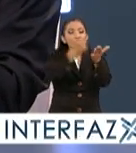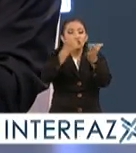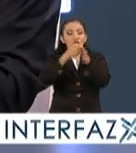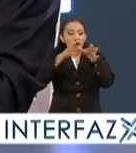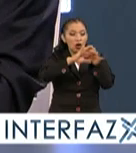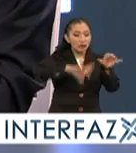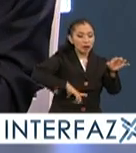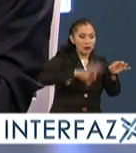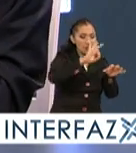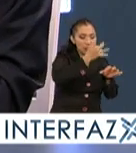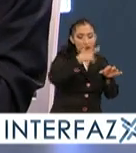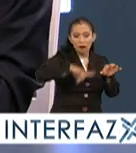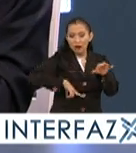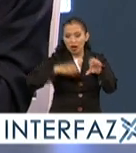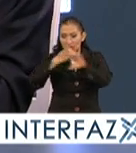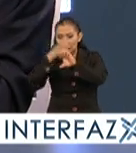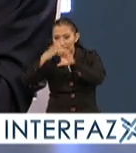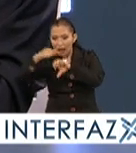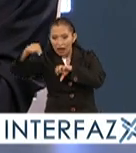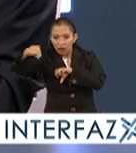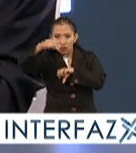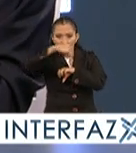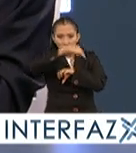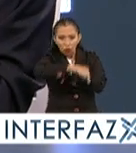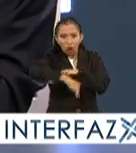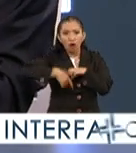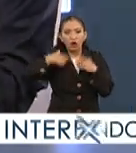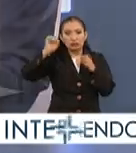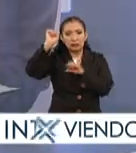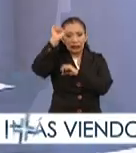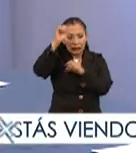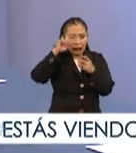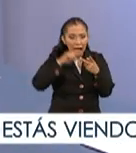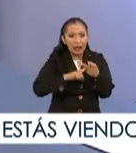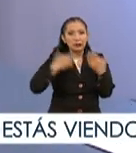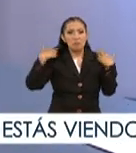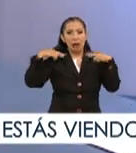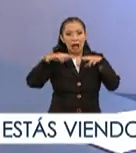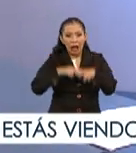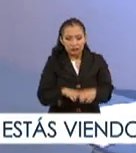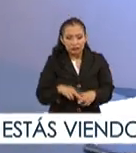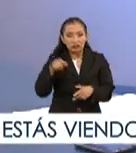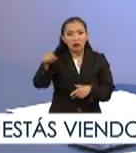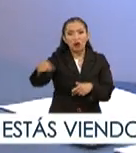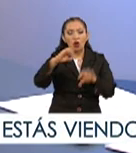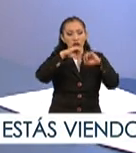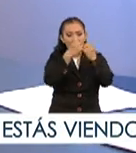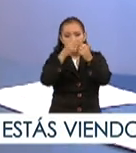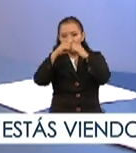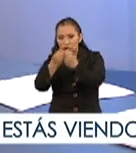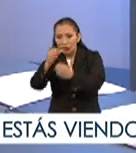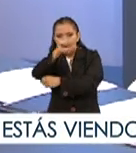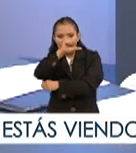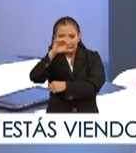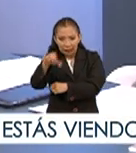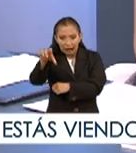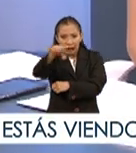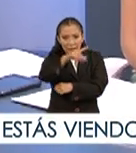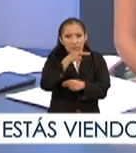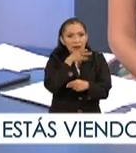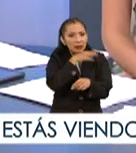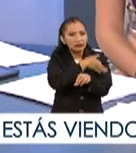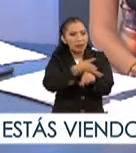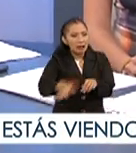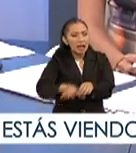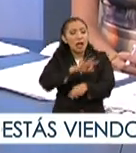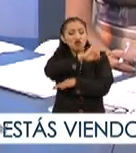entre el gobierno federal, los gobiernos de los estados, el sindicato, los maestros, las organizaciones de la sociedad civil, los padres